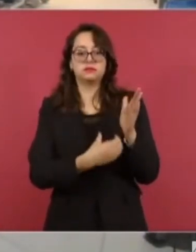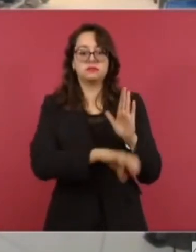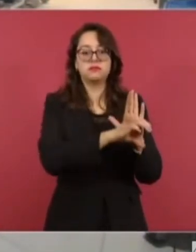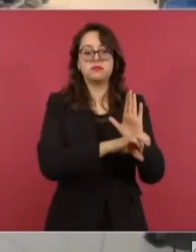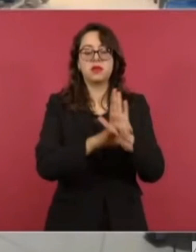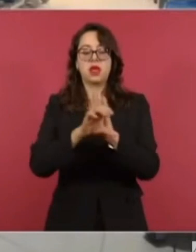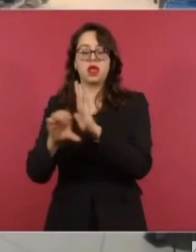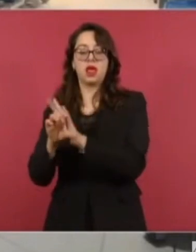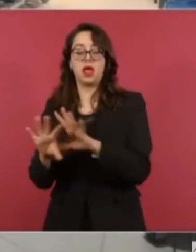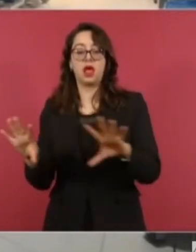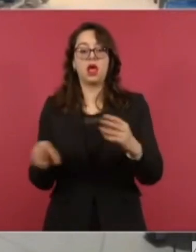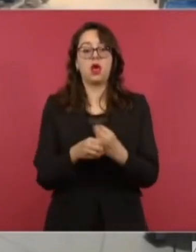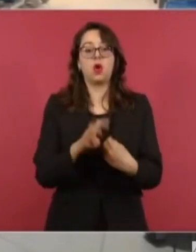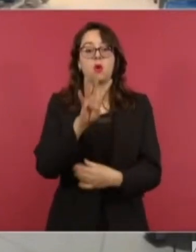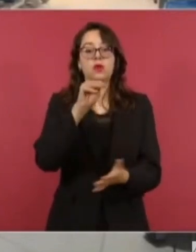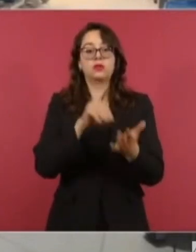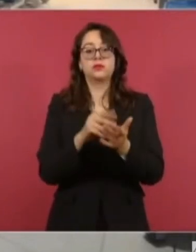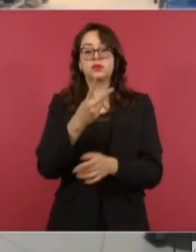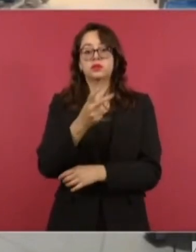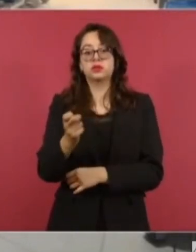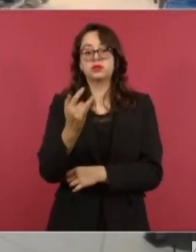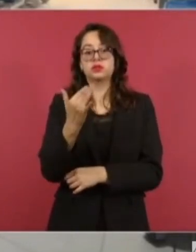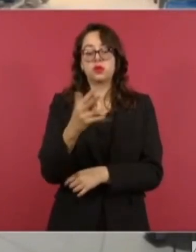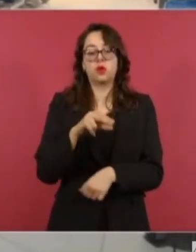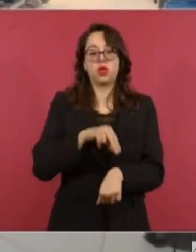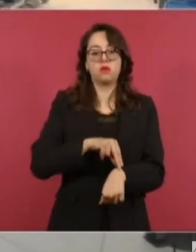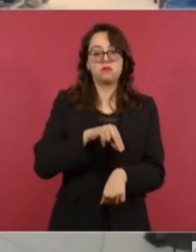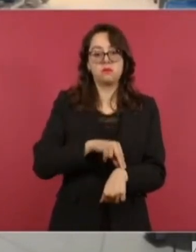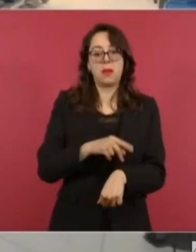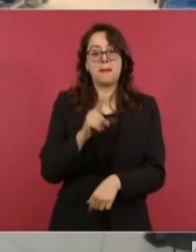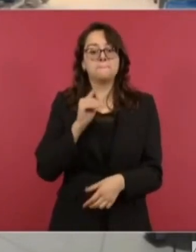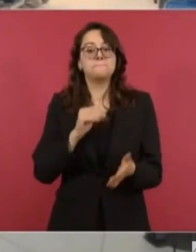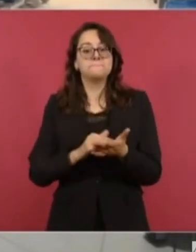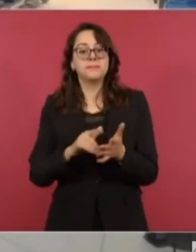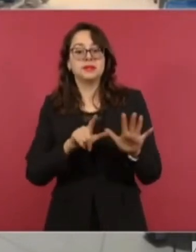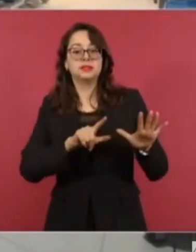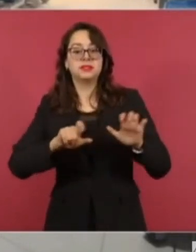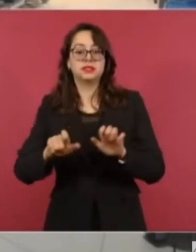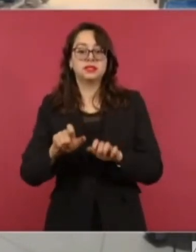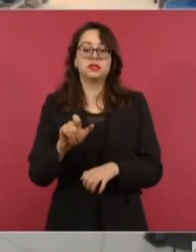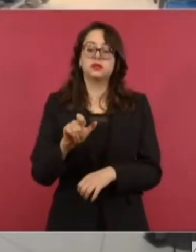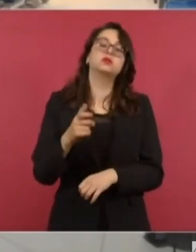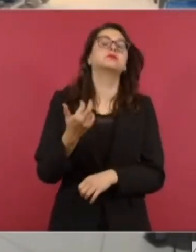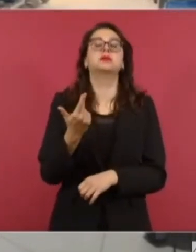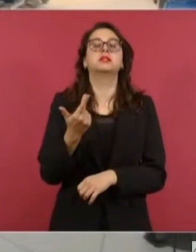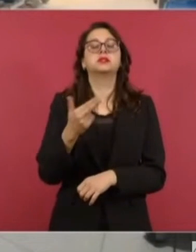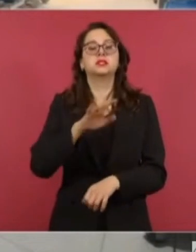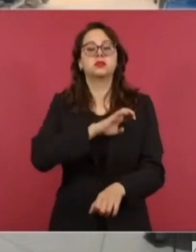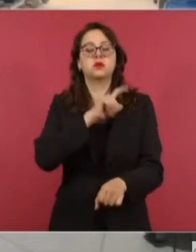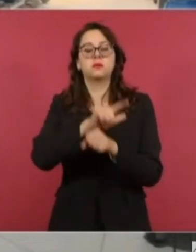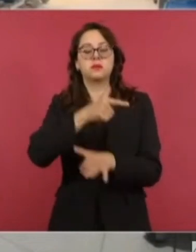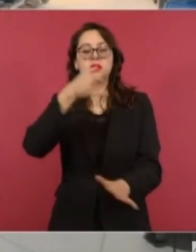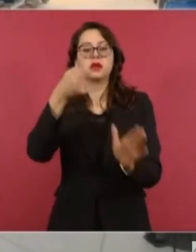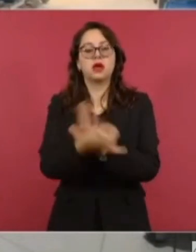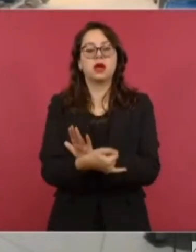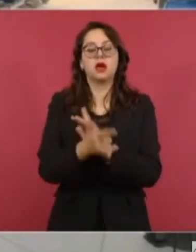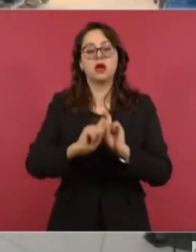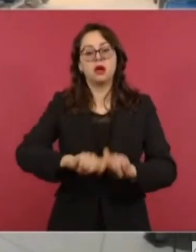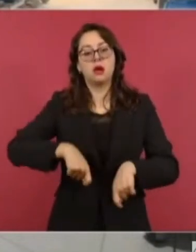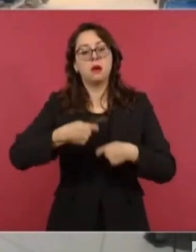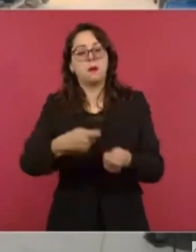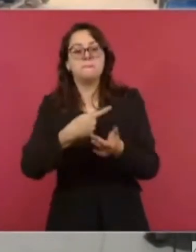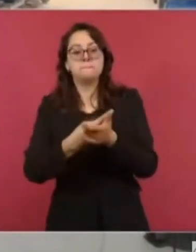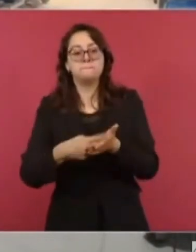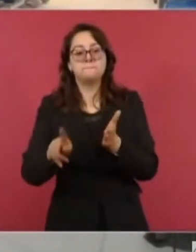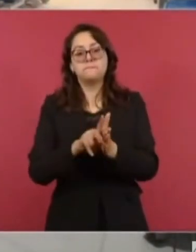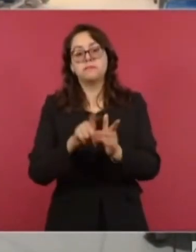con 4,250 médicos, de los cuales 1,725 son especialistas. Y se pretende